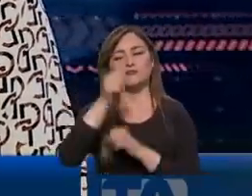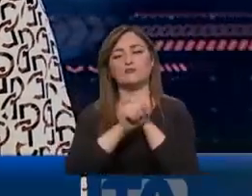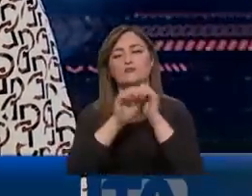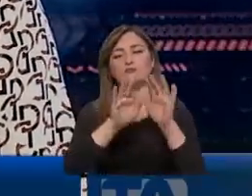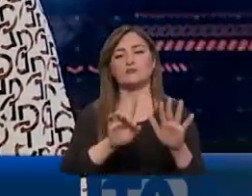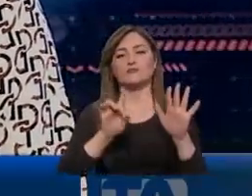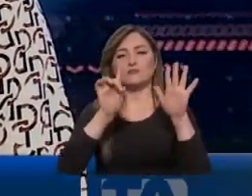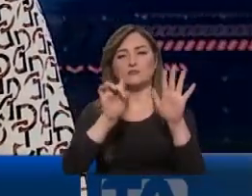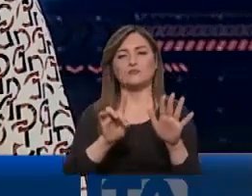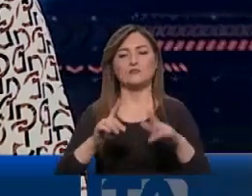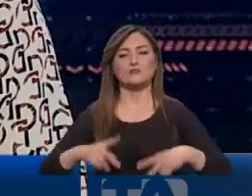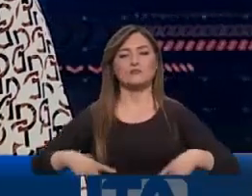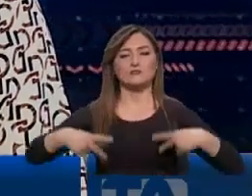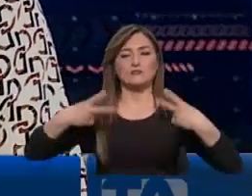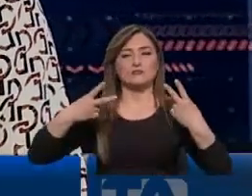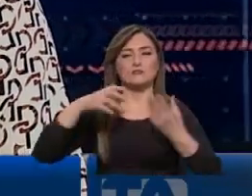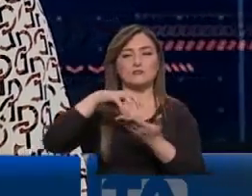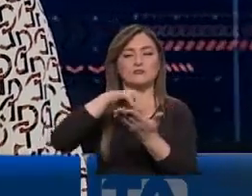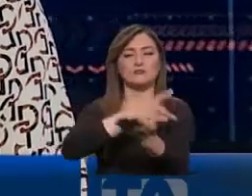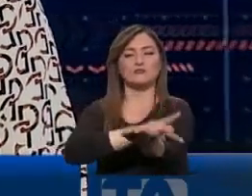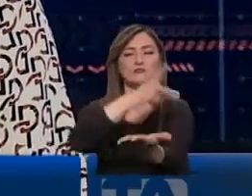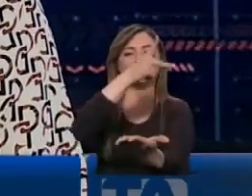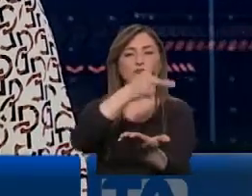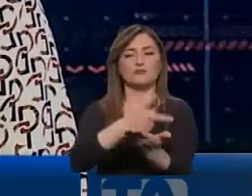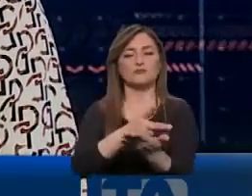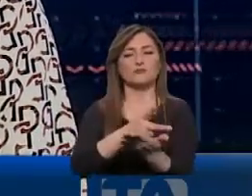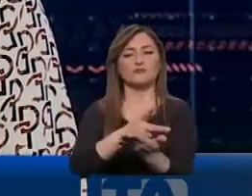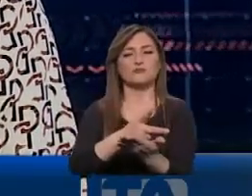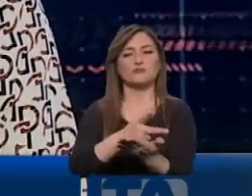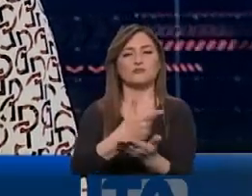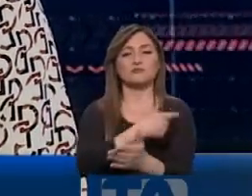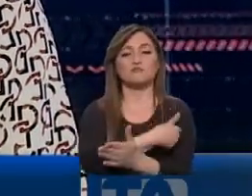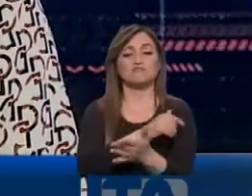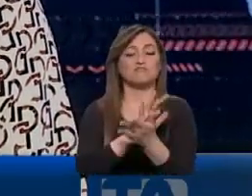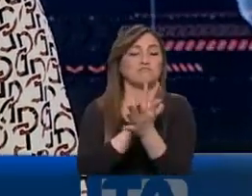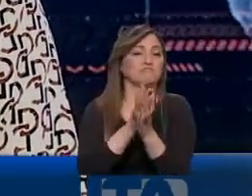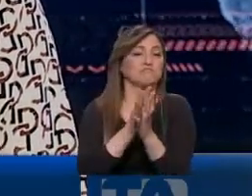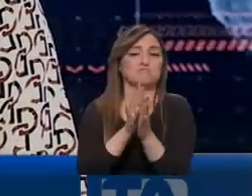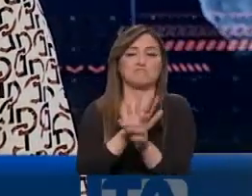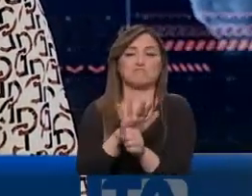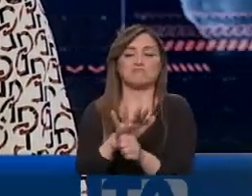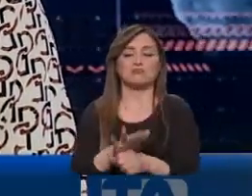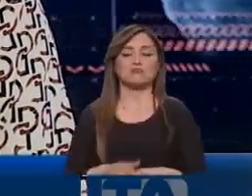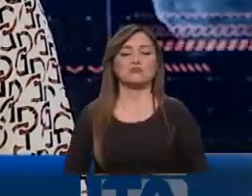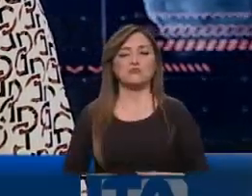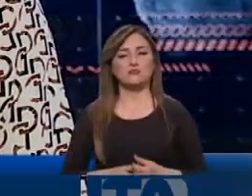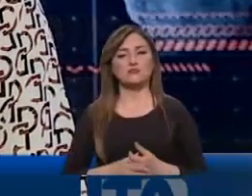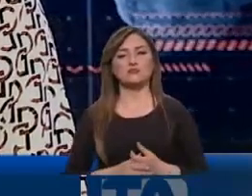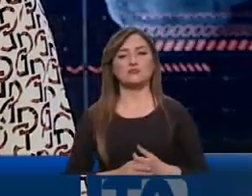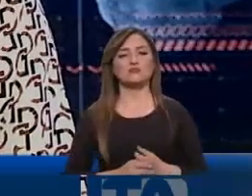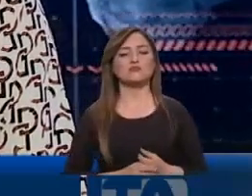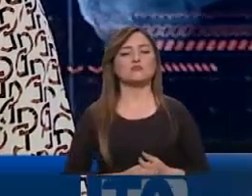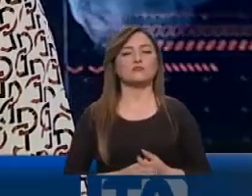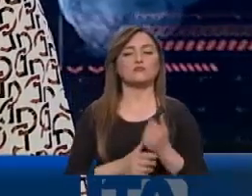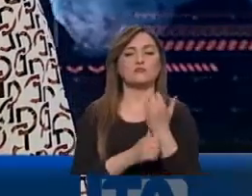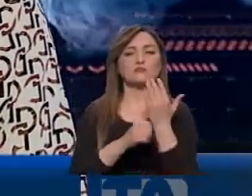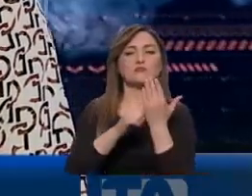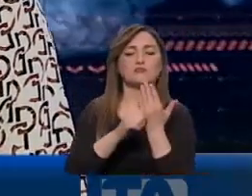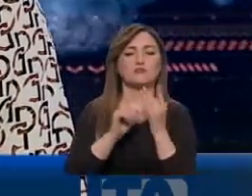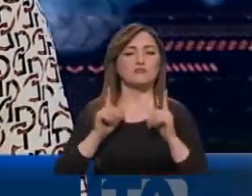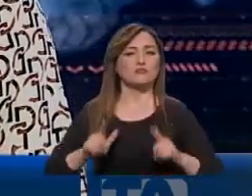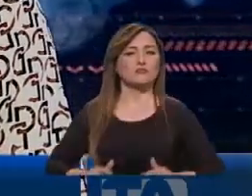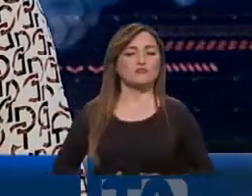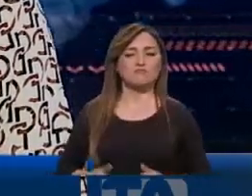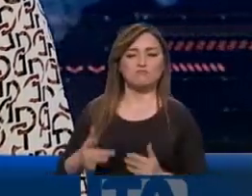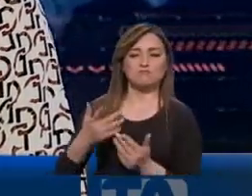16 años que habitan en la provincia de Pichincha aún no ha recibido la vacuna contra el COVID-19. Por ello, el Ministerio de Salud ahora